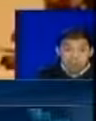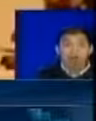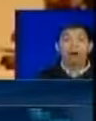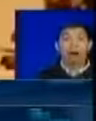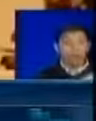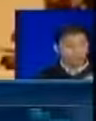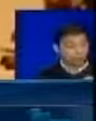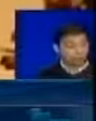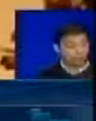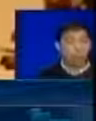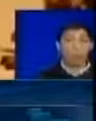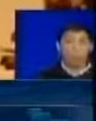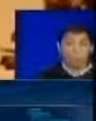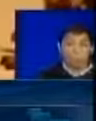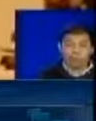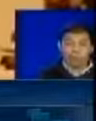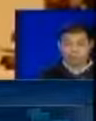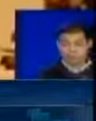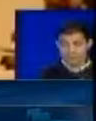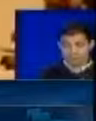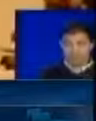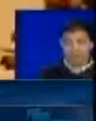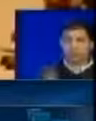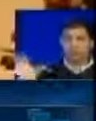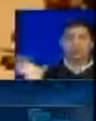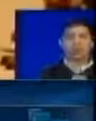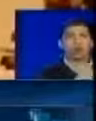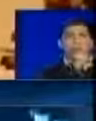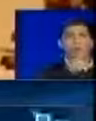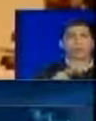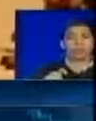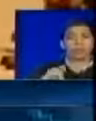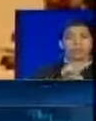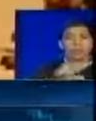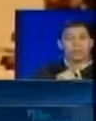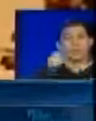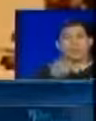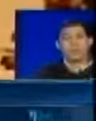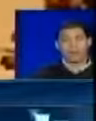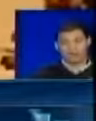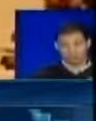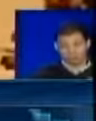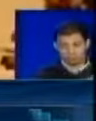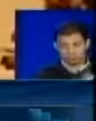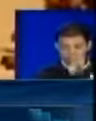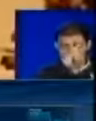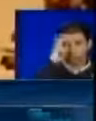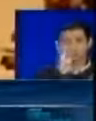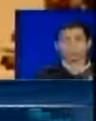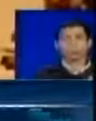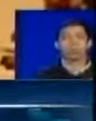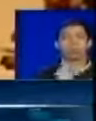escrita, el presidente y todos los ciudadanos debemos cumplirla. Y esa es la